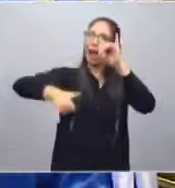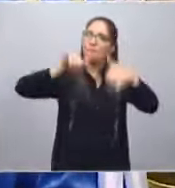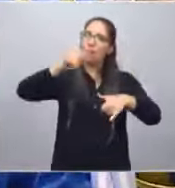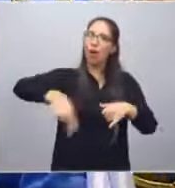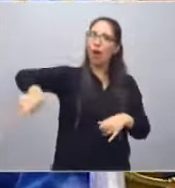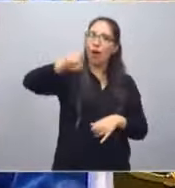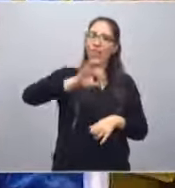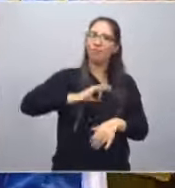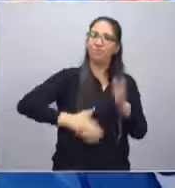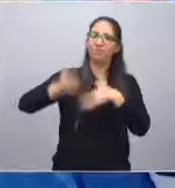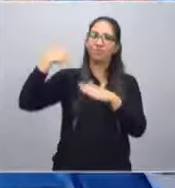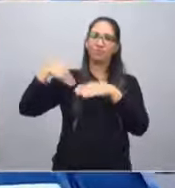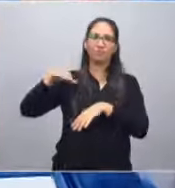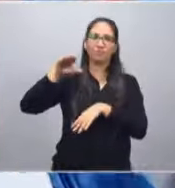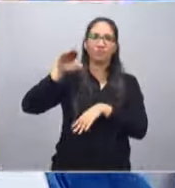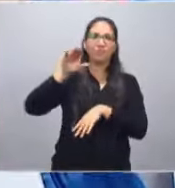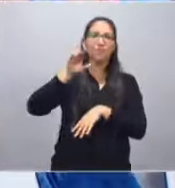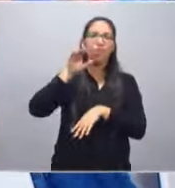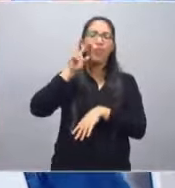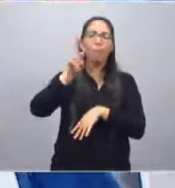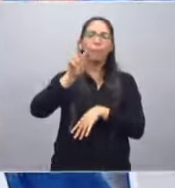edición de los juegos bonaerenses